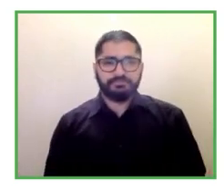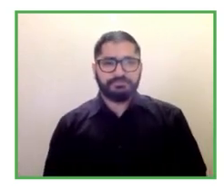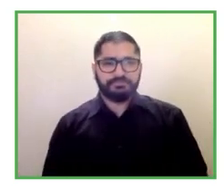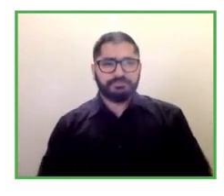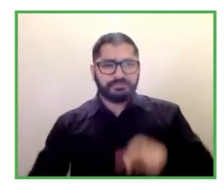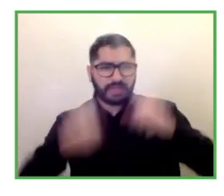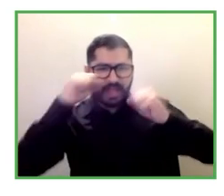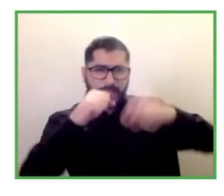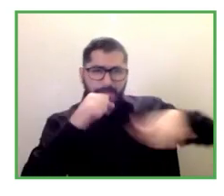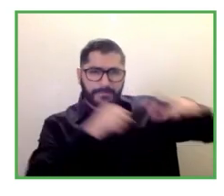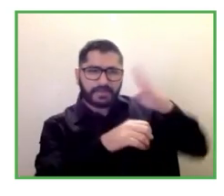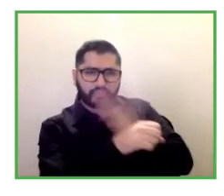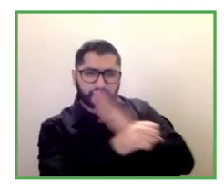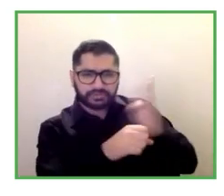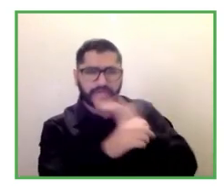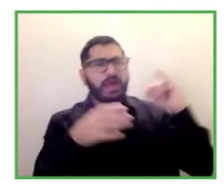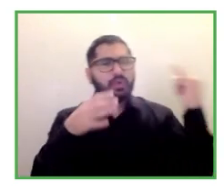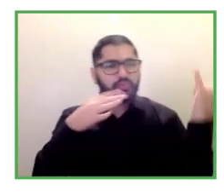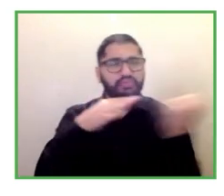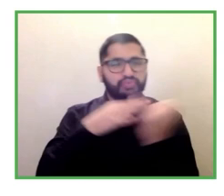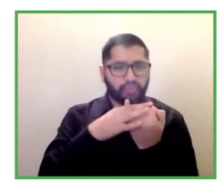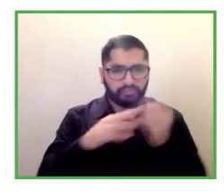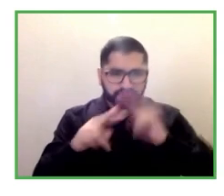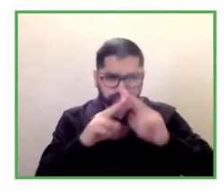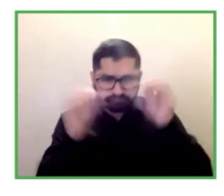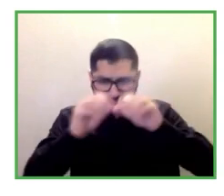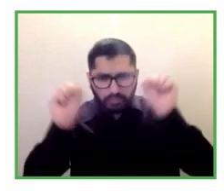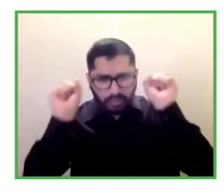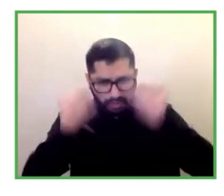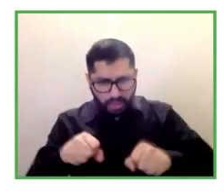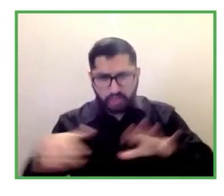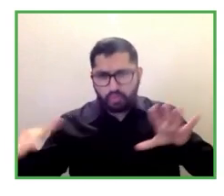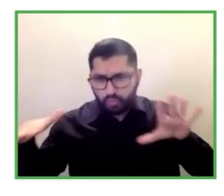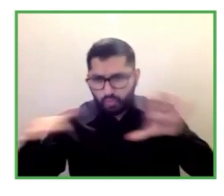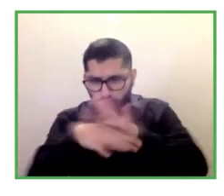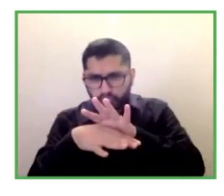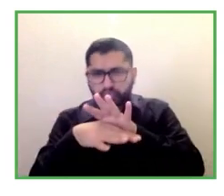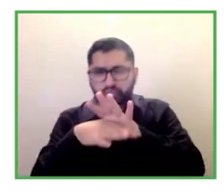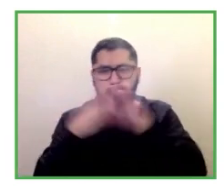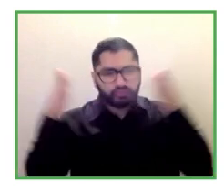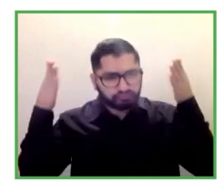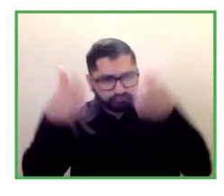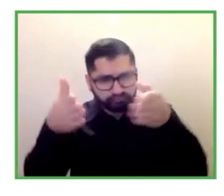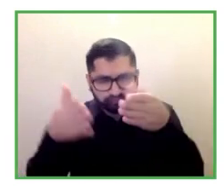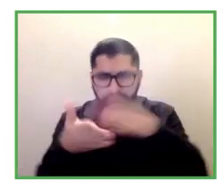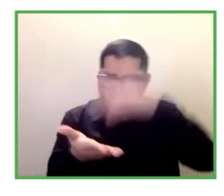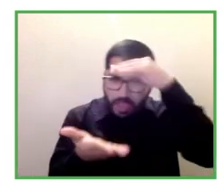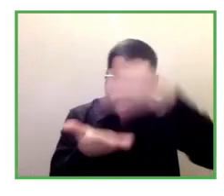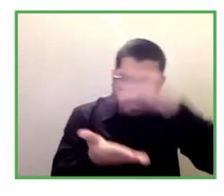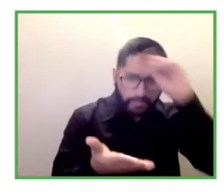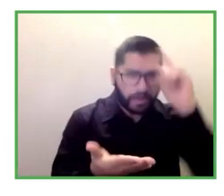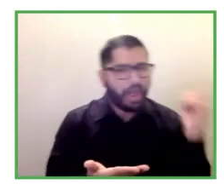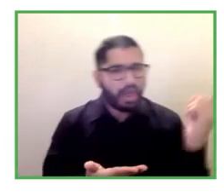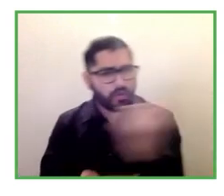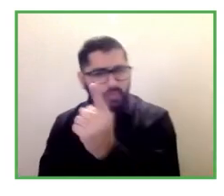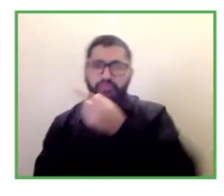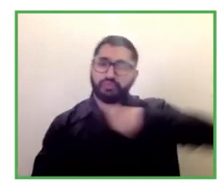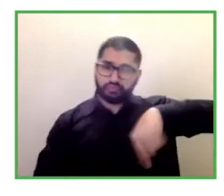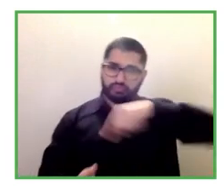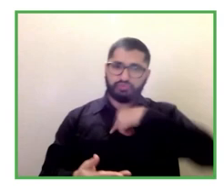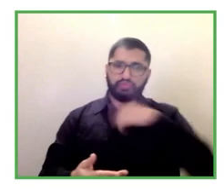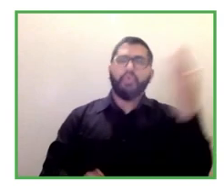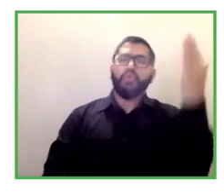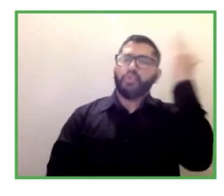de los otros. Y estoy segura de que cada uno de nuestros oradores aquí está dispuesto a contestar sus preguntas